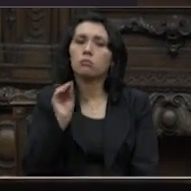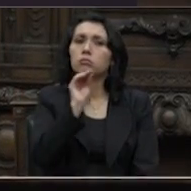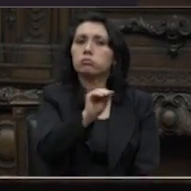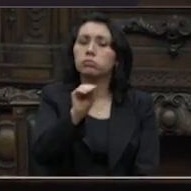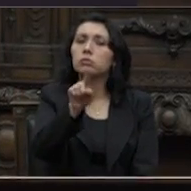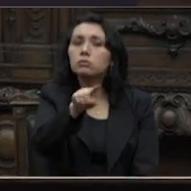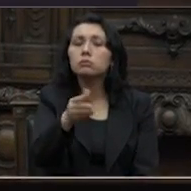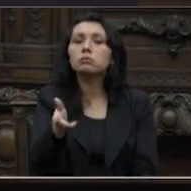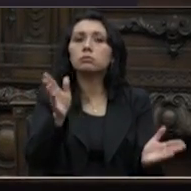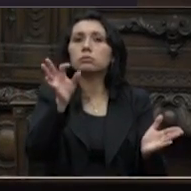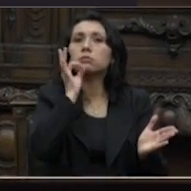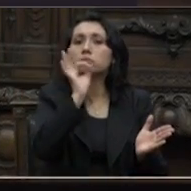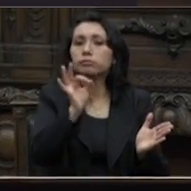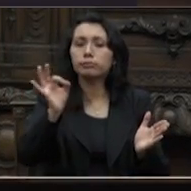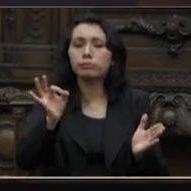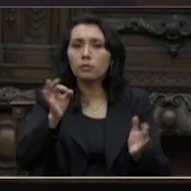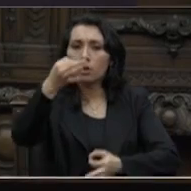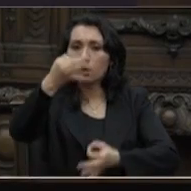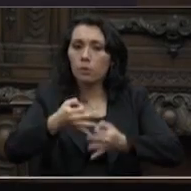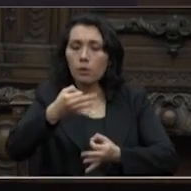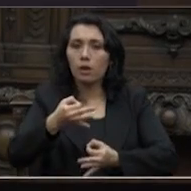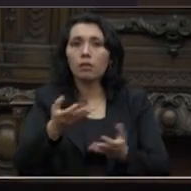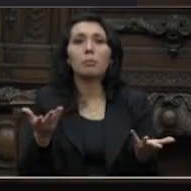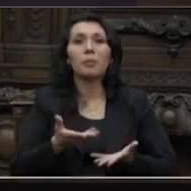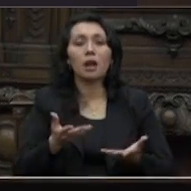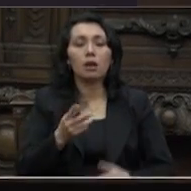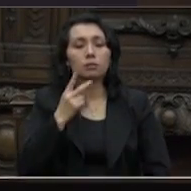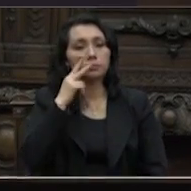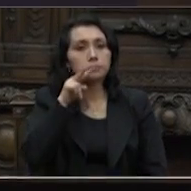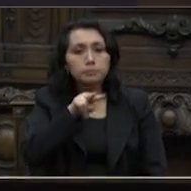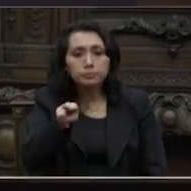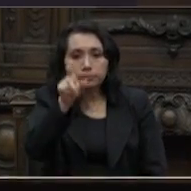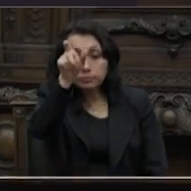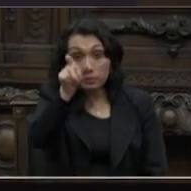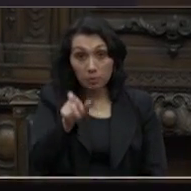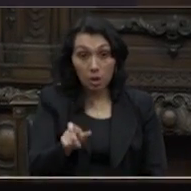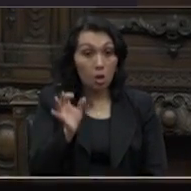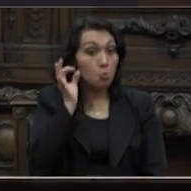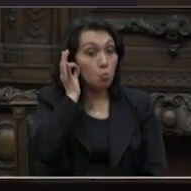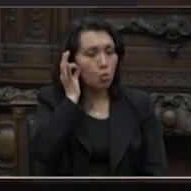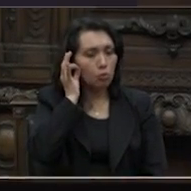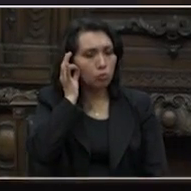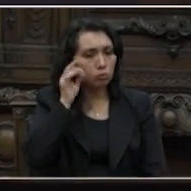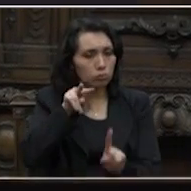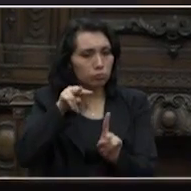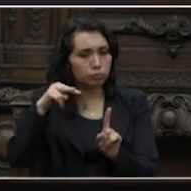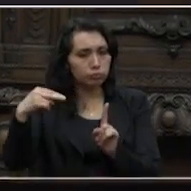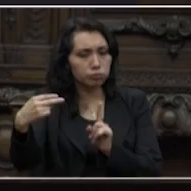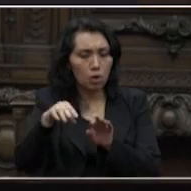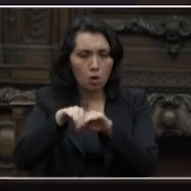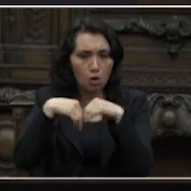de atención en una categoría jurídica para mirar al sujeto mujer en todas sus